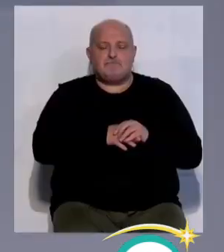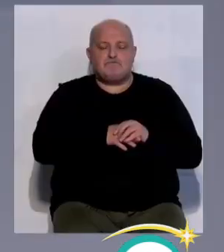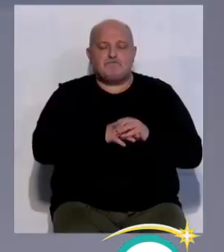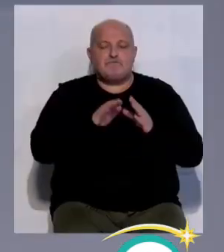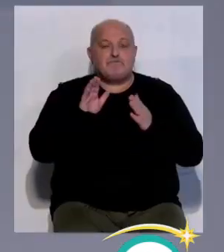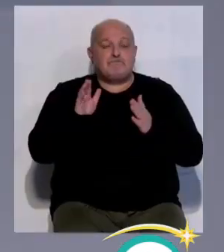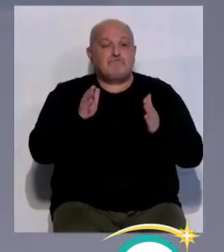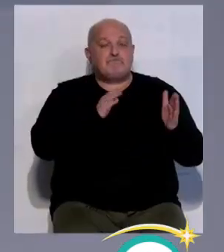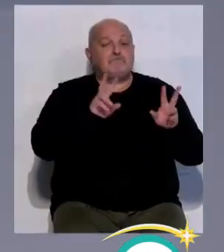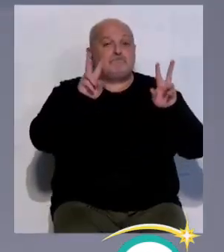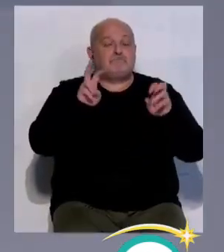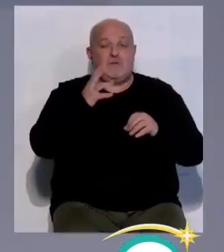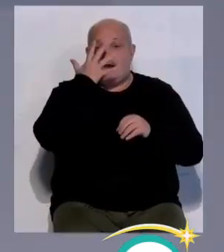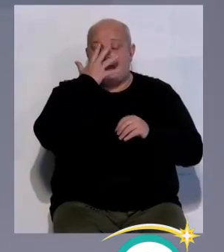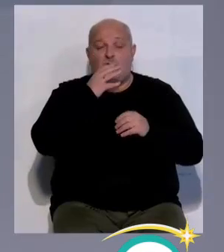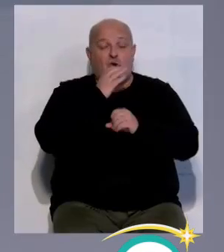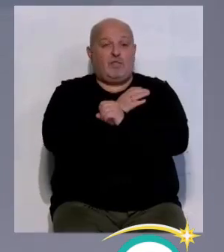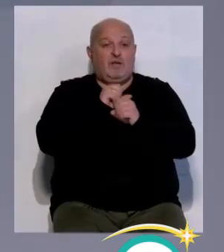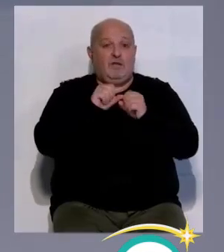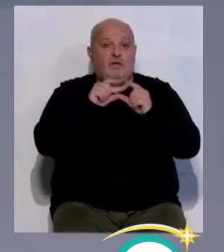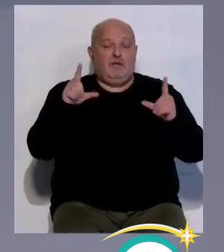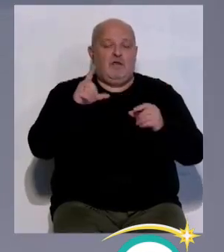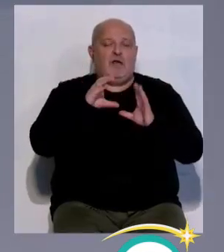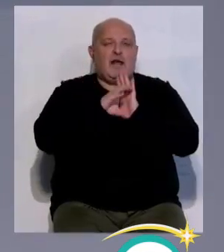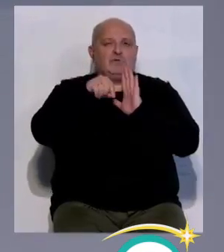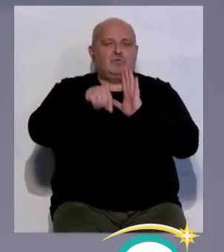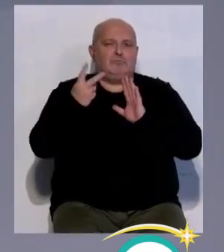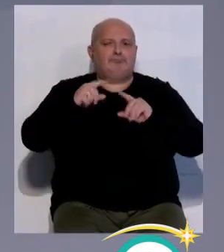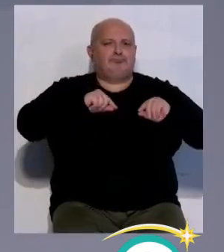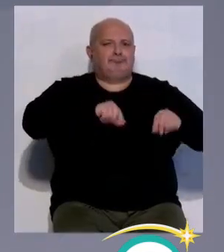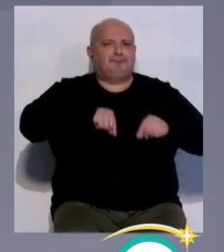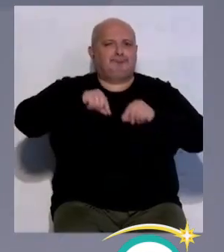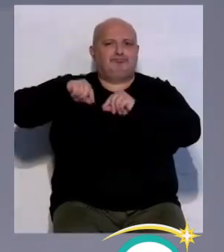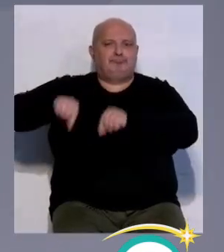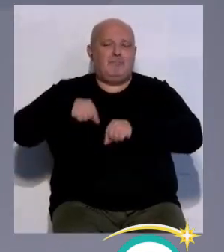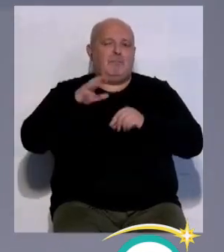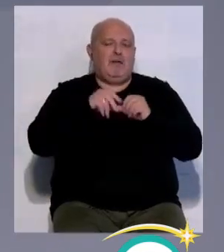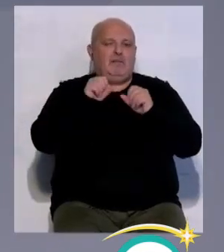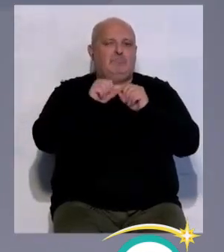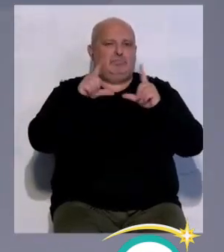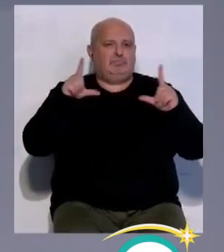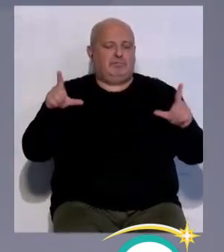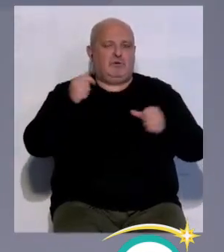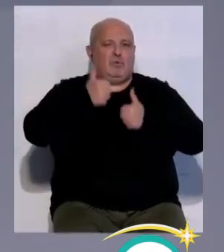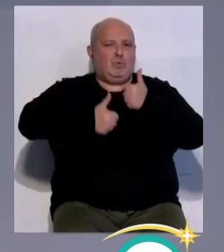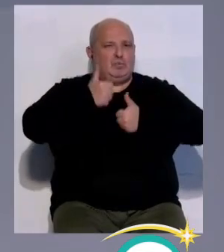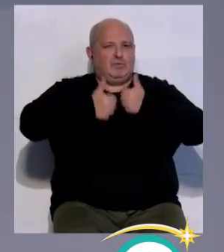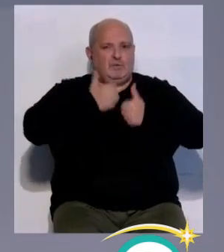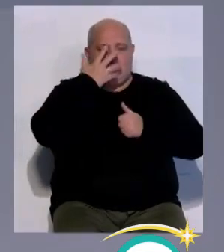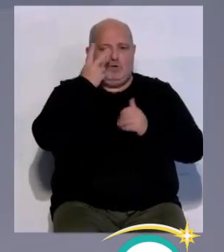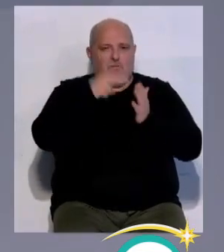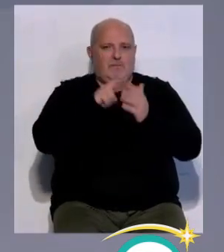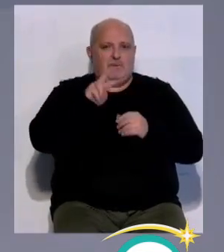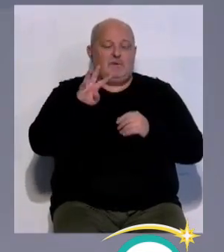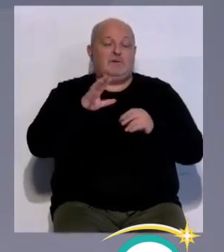Y les hablamos ahora de carnaval. Onda Cádiz y Canal Sur alcanzan un acuerdo para retransmitir el COAC de